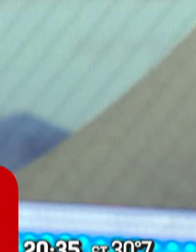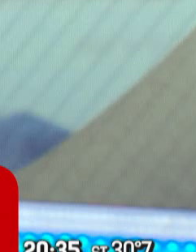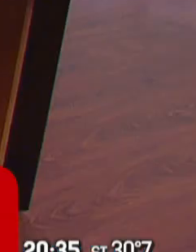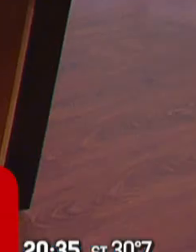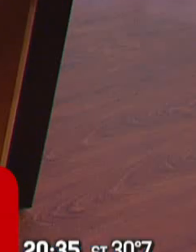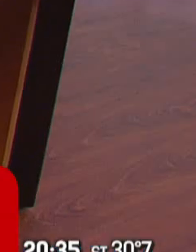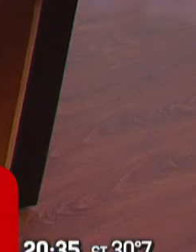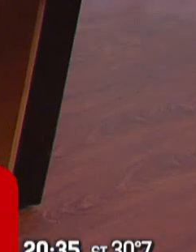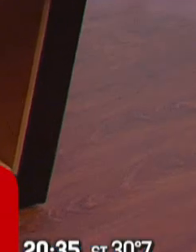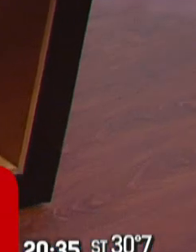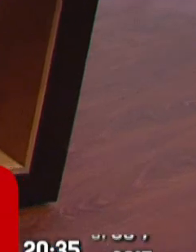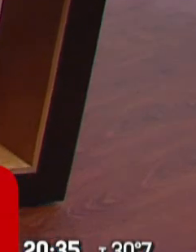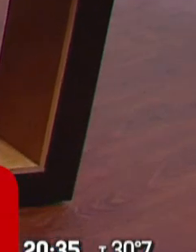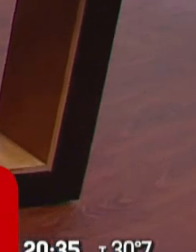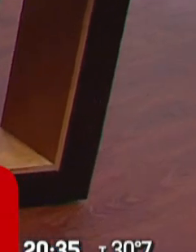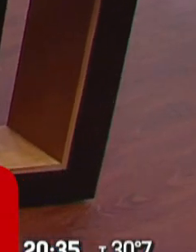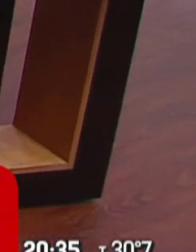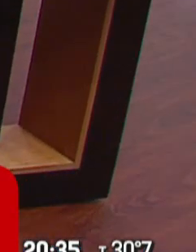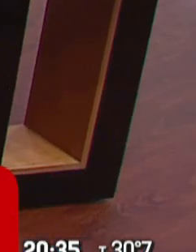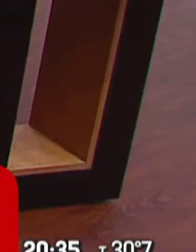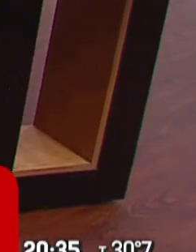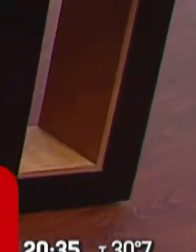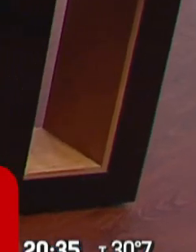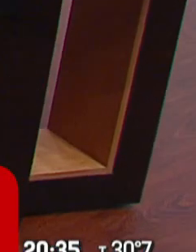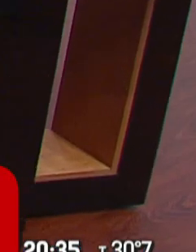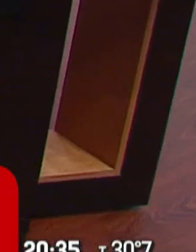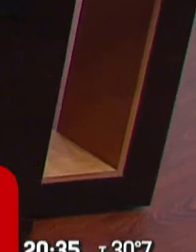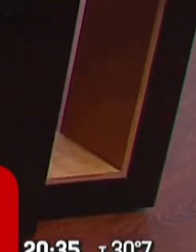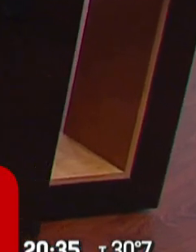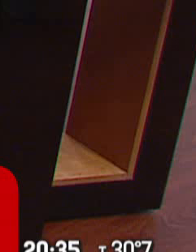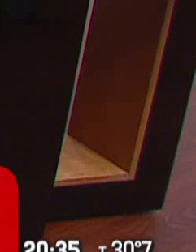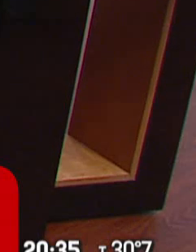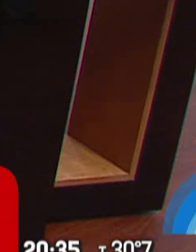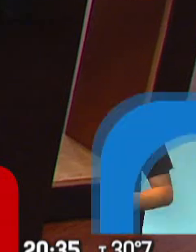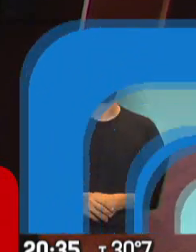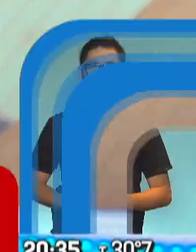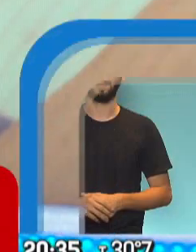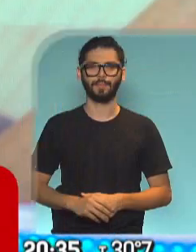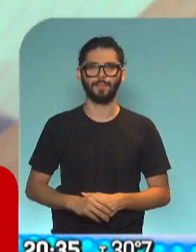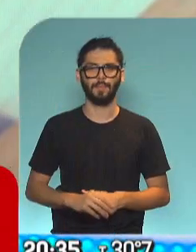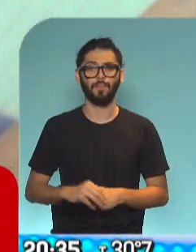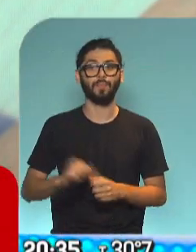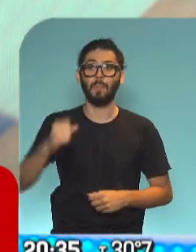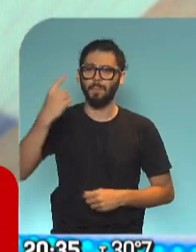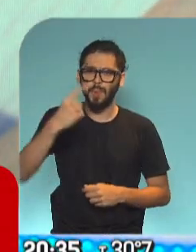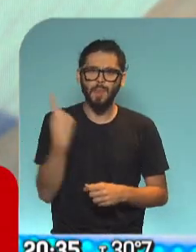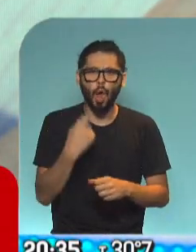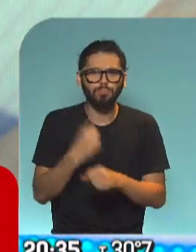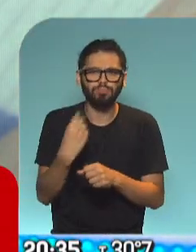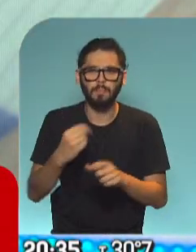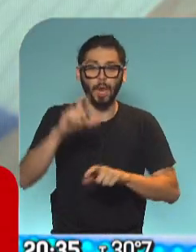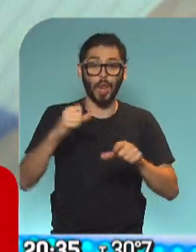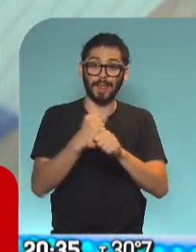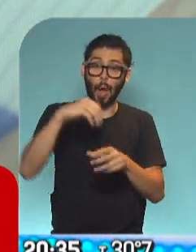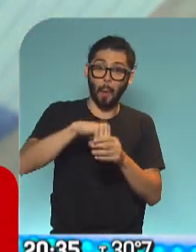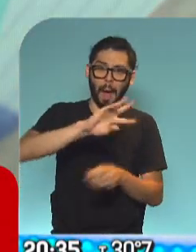declarar esencial el trabajo de los trabajadores y trabajadoras del organismo, abrir las oficinas, que estuviéramos con la capacidad